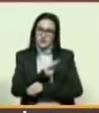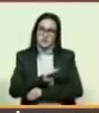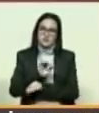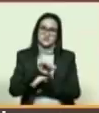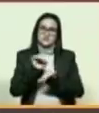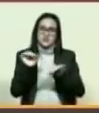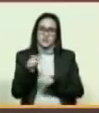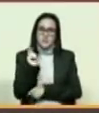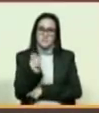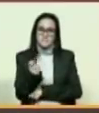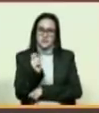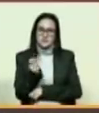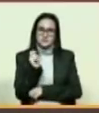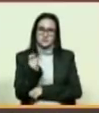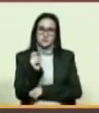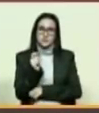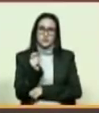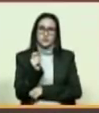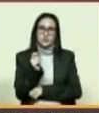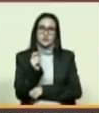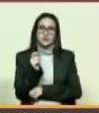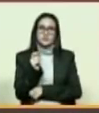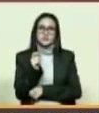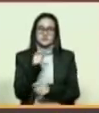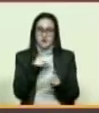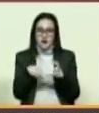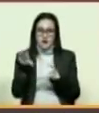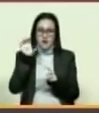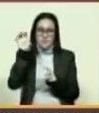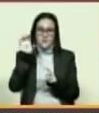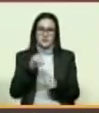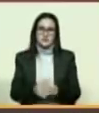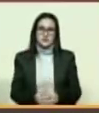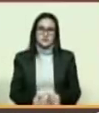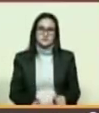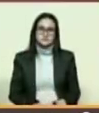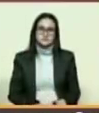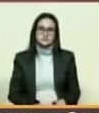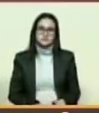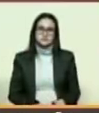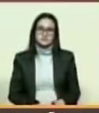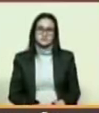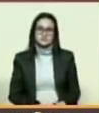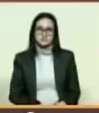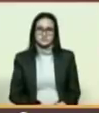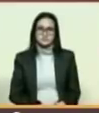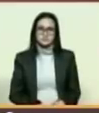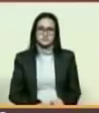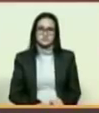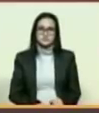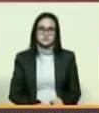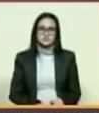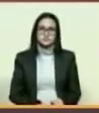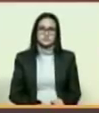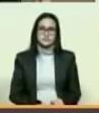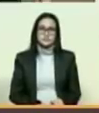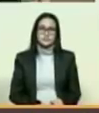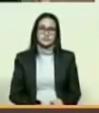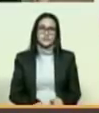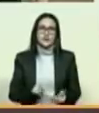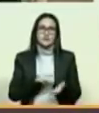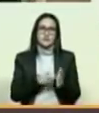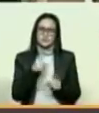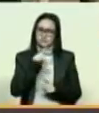sistema de pensiones a través del carnet de la patria. Respecto a lo que usted me preguntaba sobre la